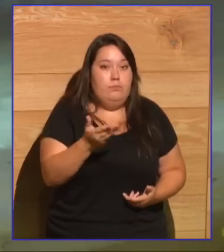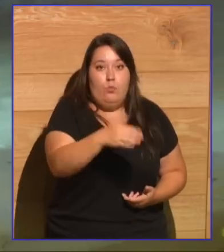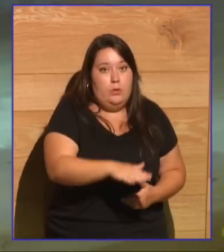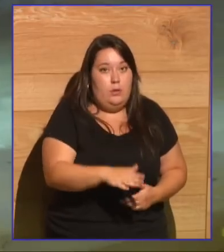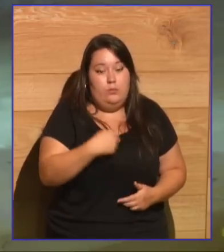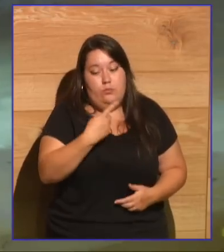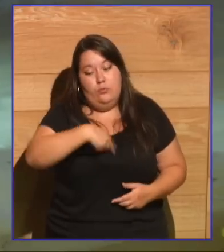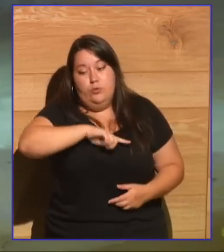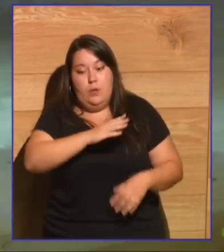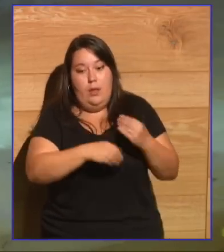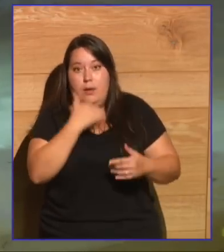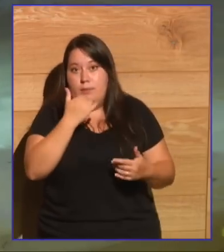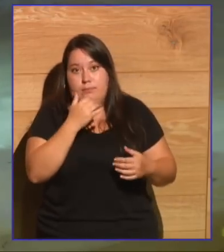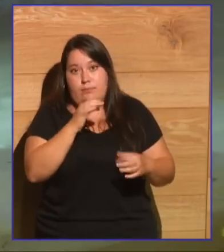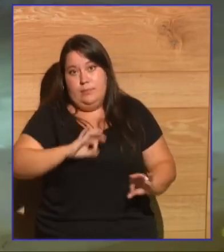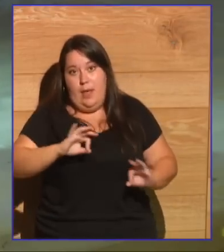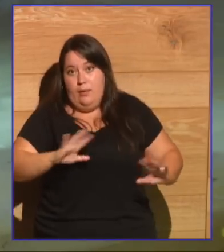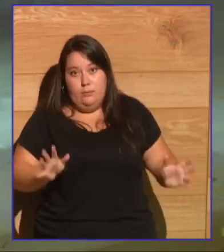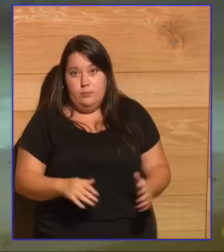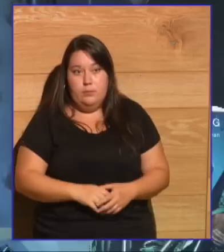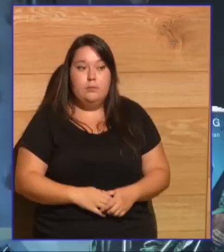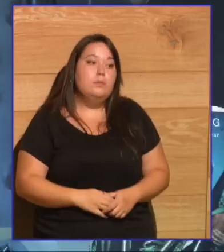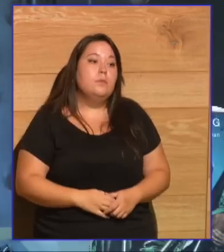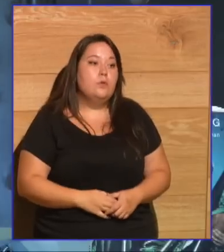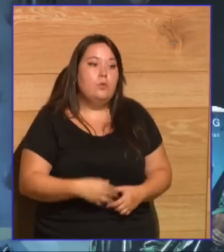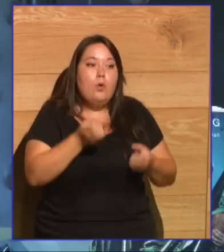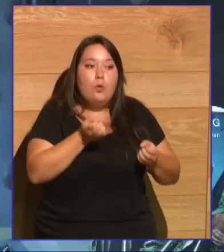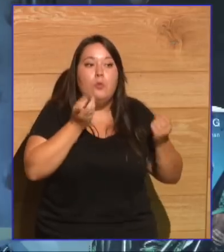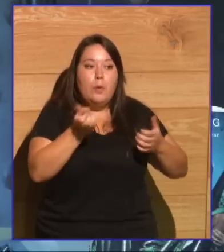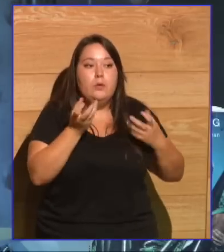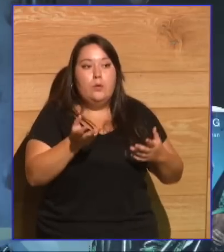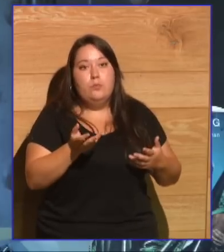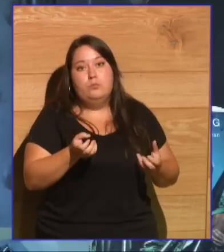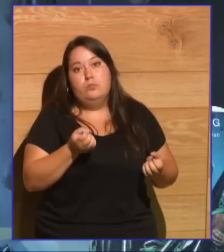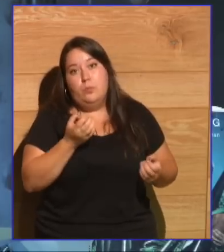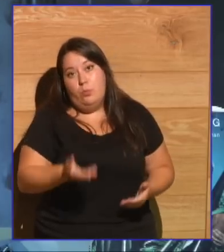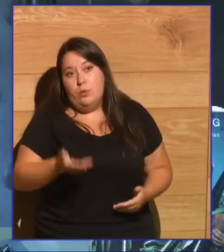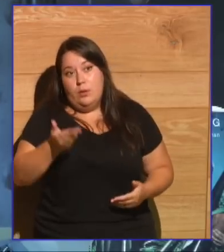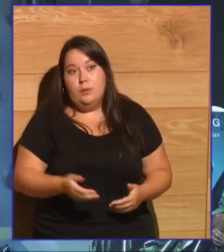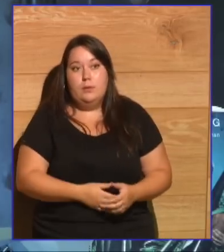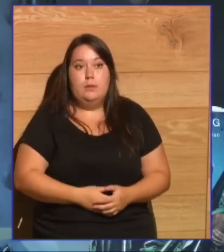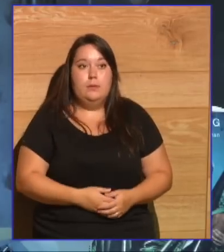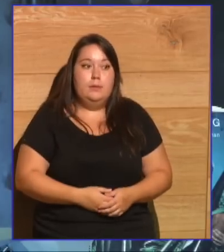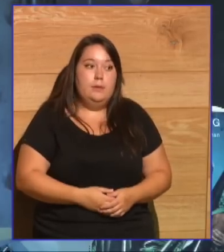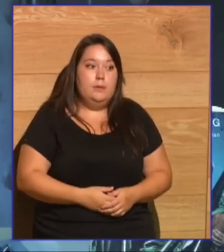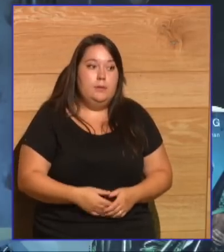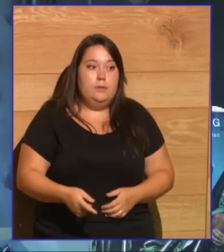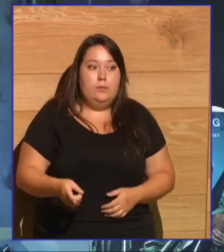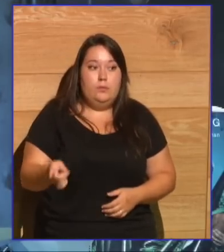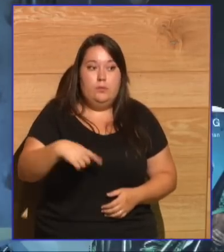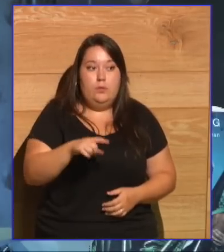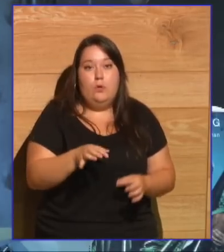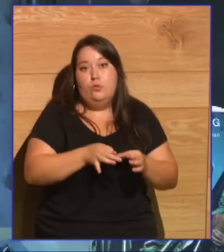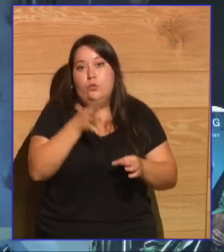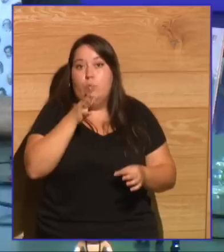juan donde soraya eso estalla y termina hizo comentarios muy sagaces a lo largo de su carrera y en los a todos vamos a casas borrón y tuvimos la suerte de que no